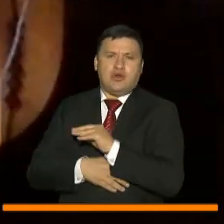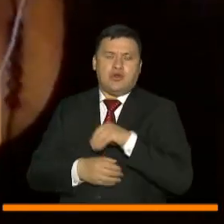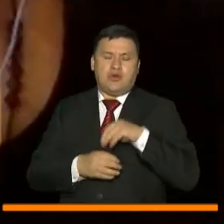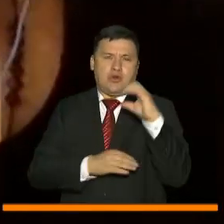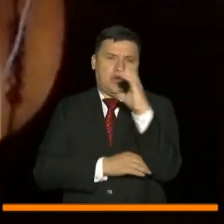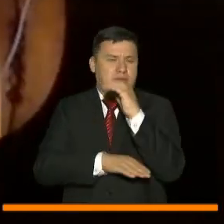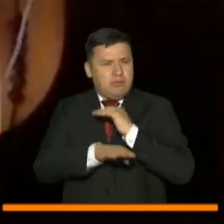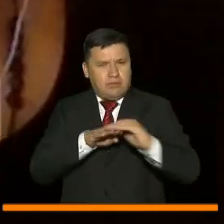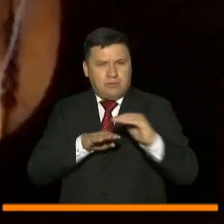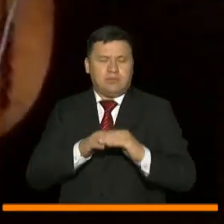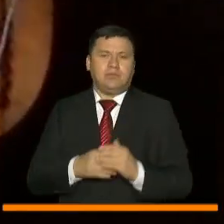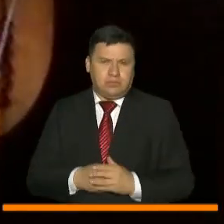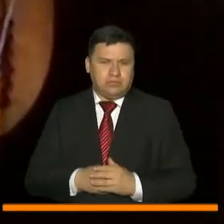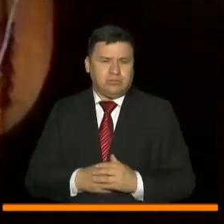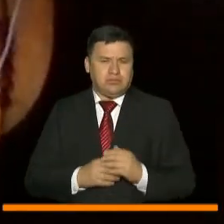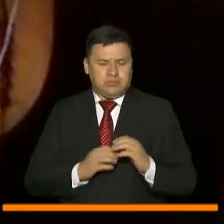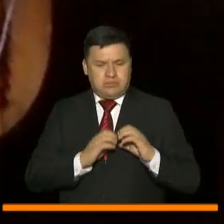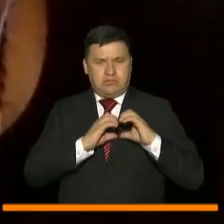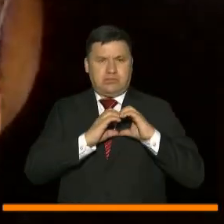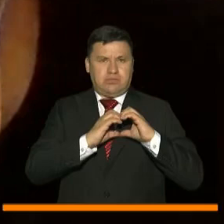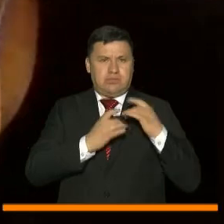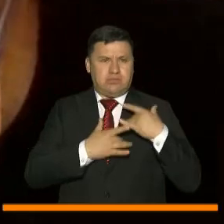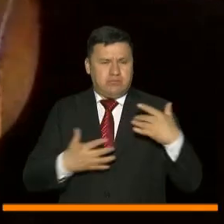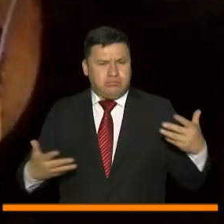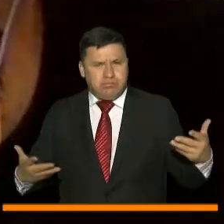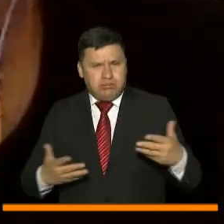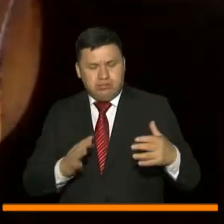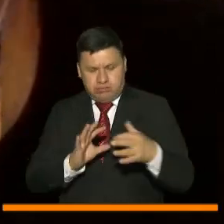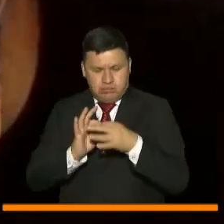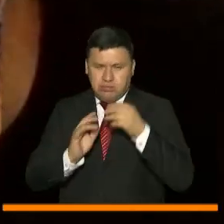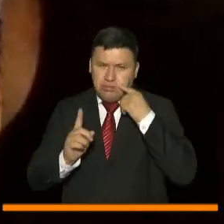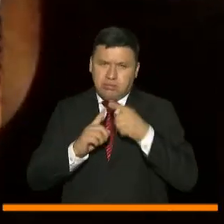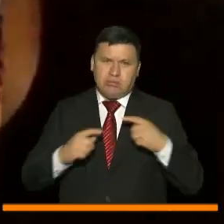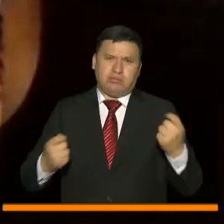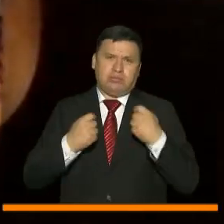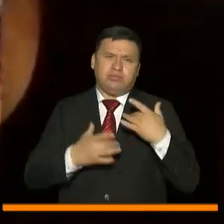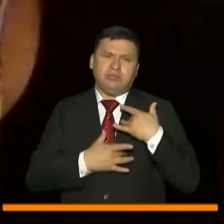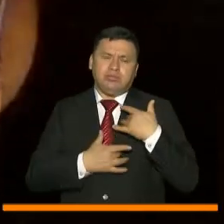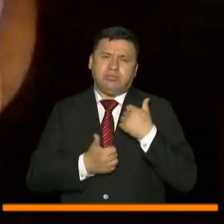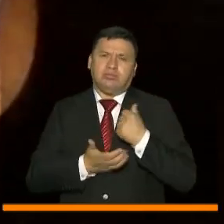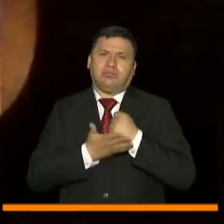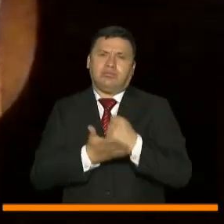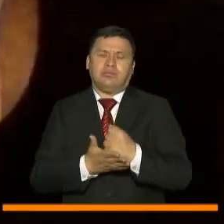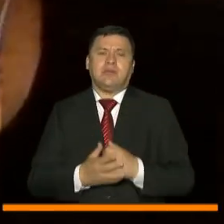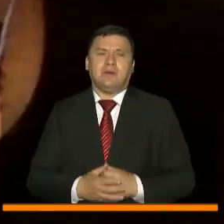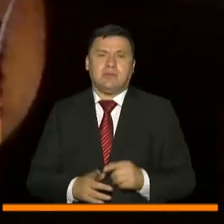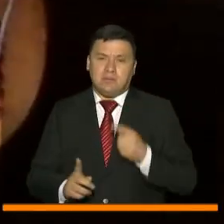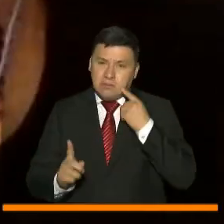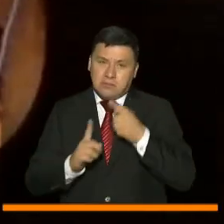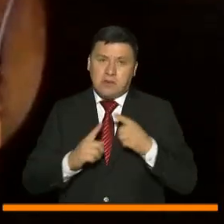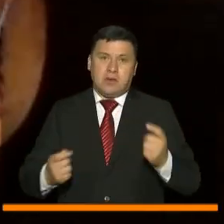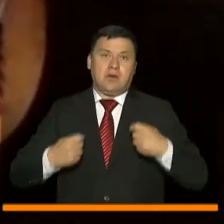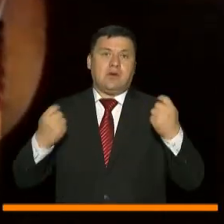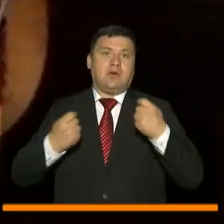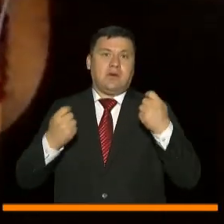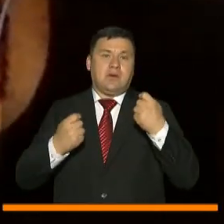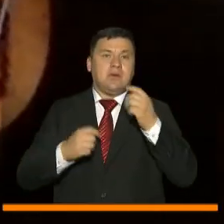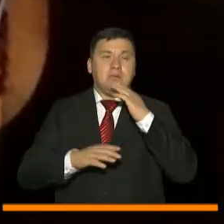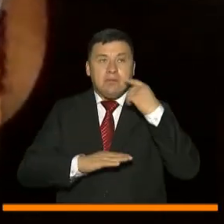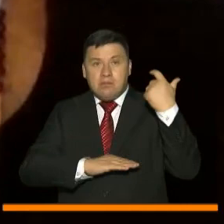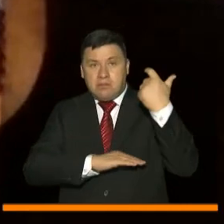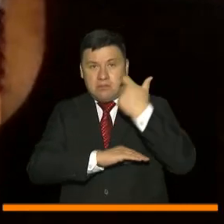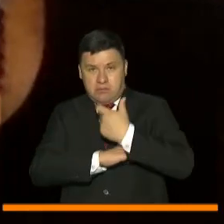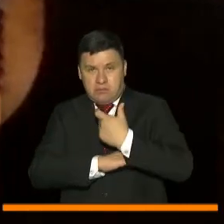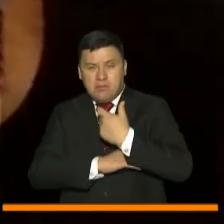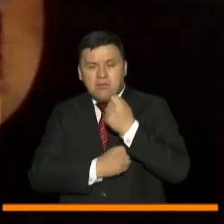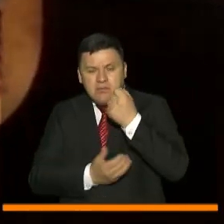los colombianos de buen corazón y solidarios que se unan a esta campaña Ayudarnos Hace Bien. Esta campaña está siendo verificada el